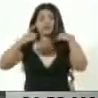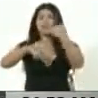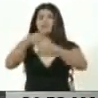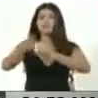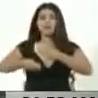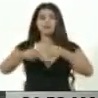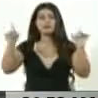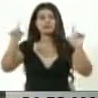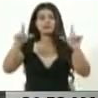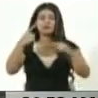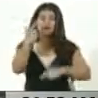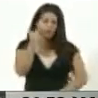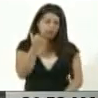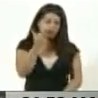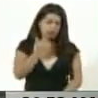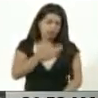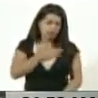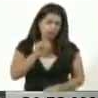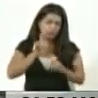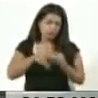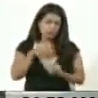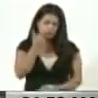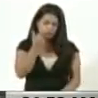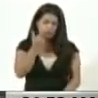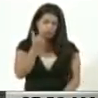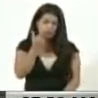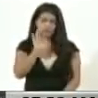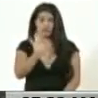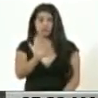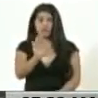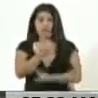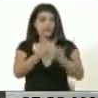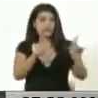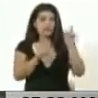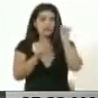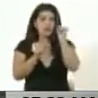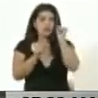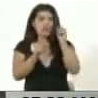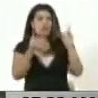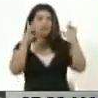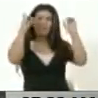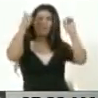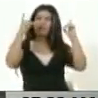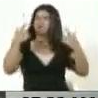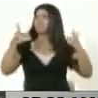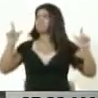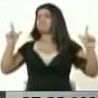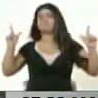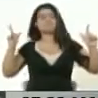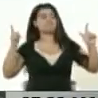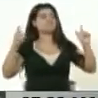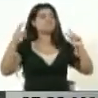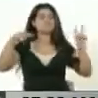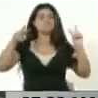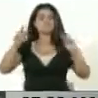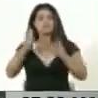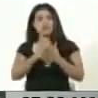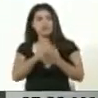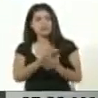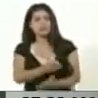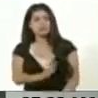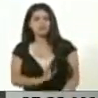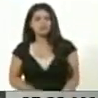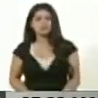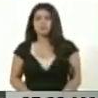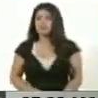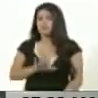llorando, pidiendo la liberación de su esposo, pero resulta que vive una vida como si no tuviera problemas esta ciudadana. Eso, su vida privada es